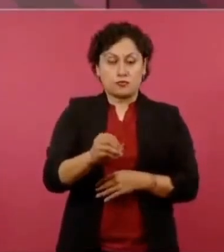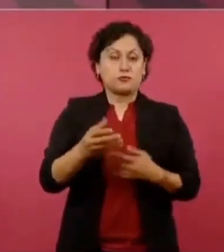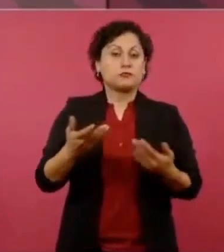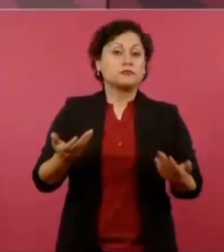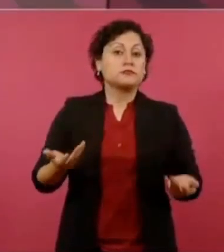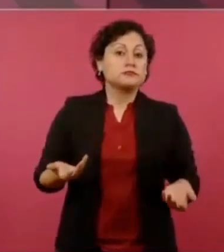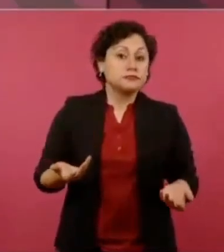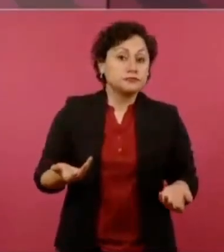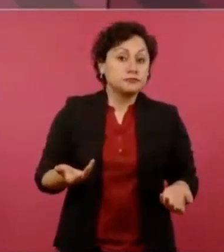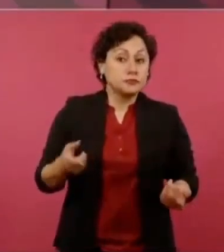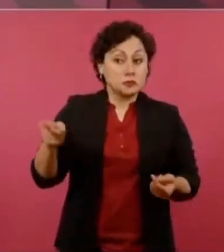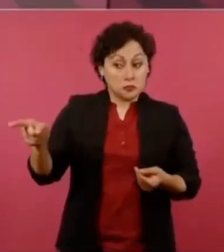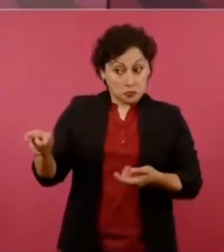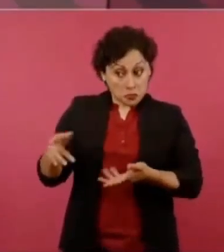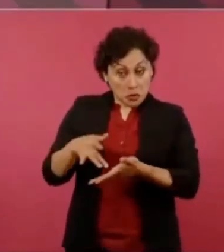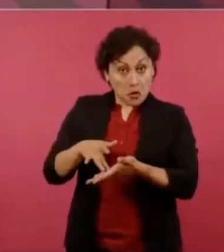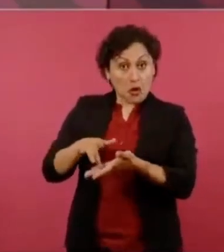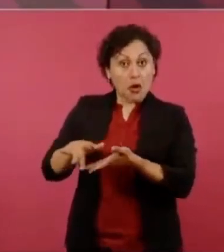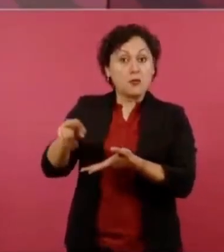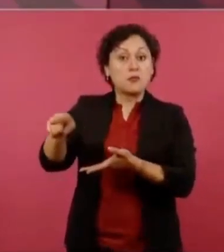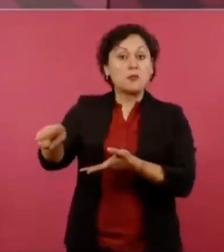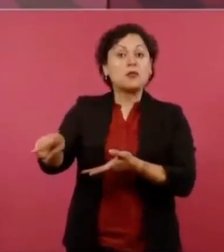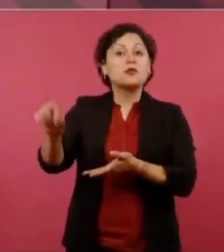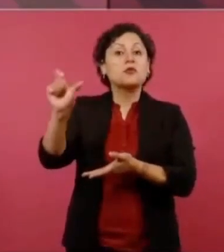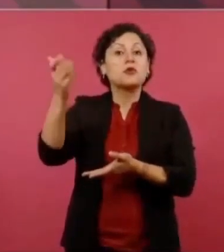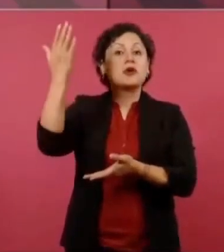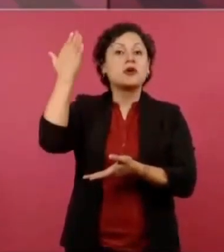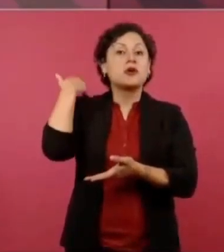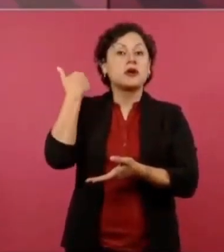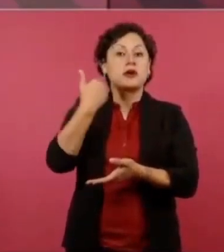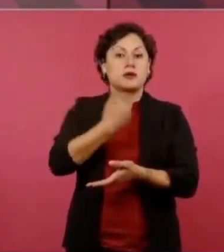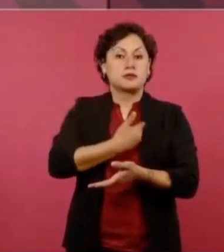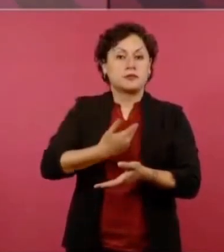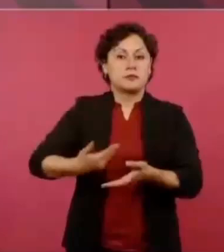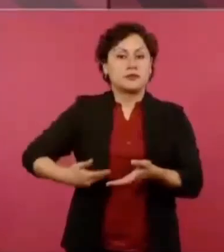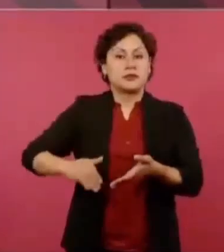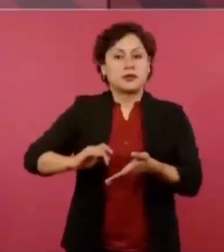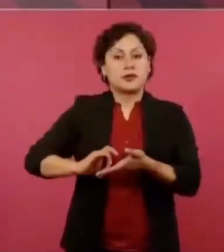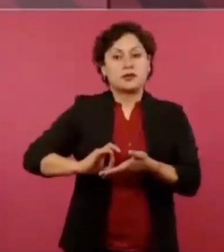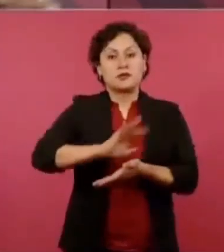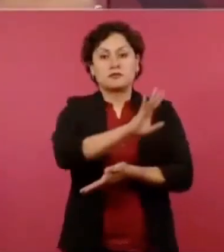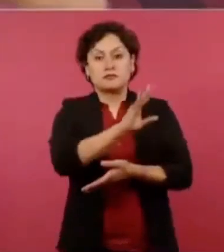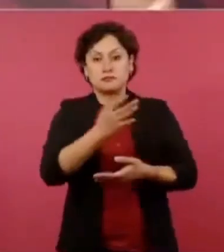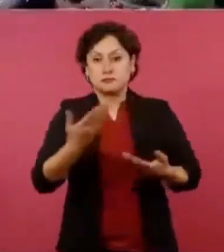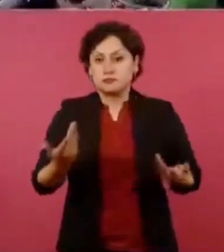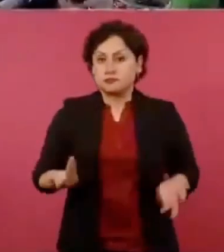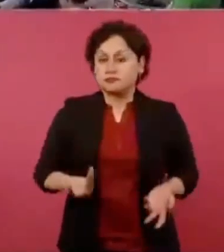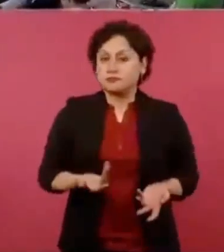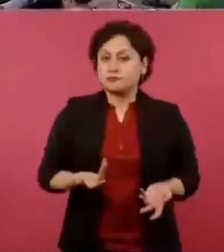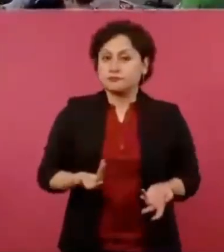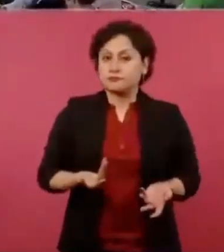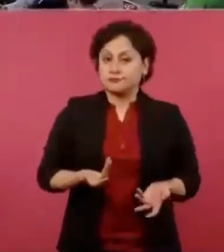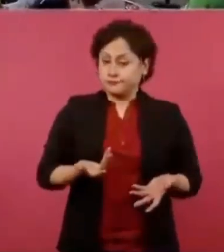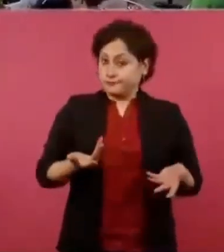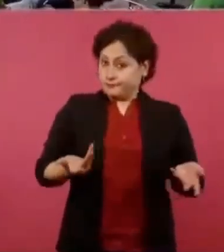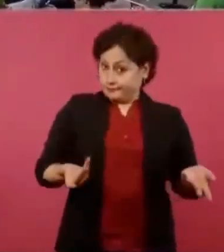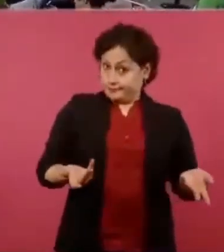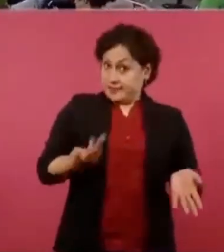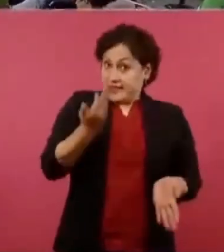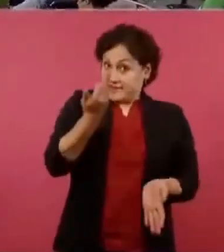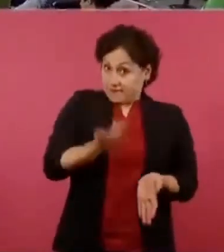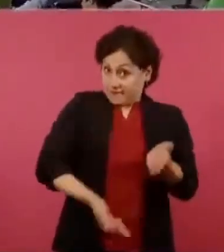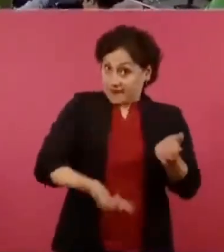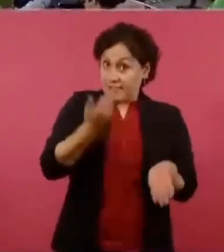de Pinochet. ¿Cómo no se va a requerir una